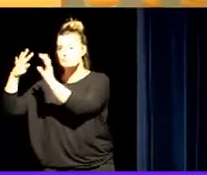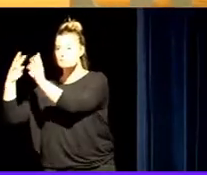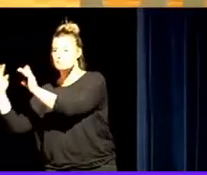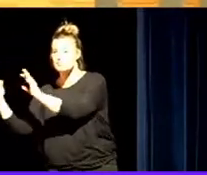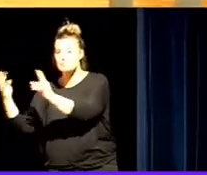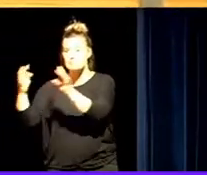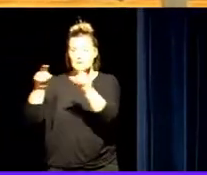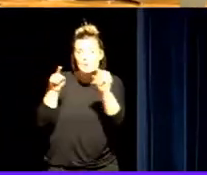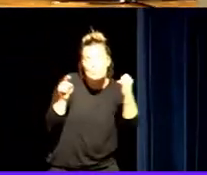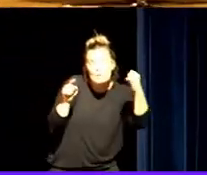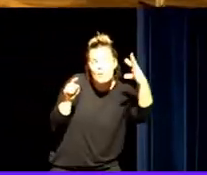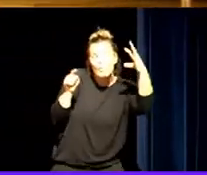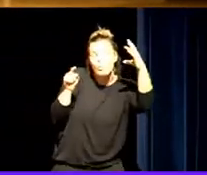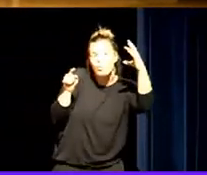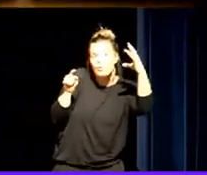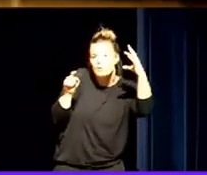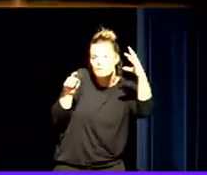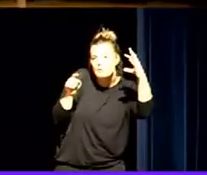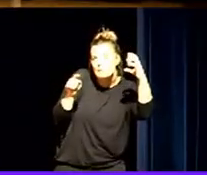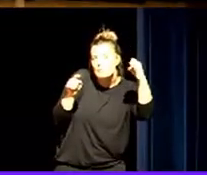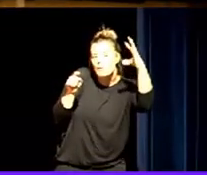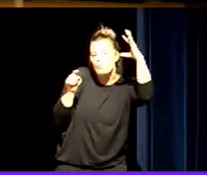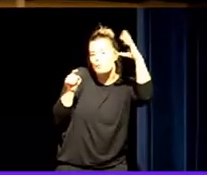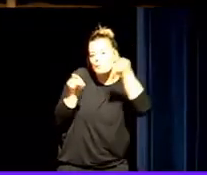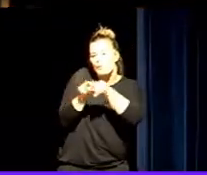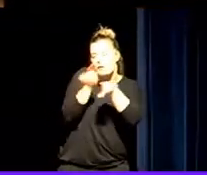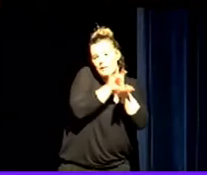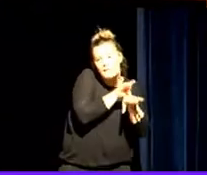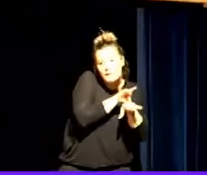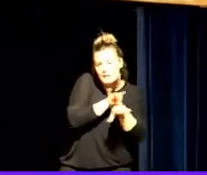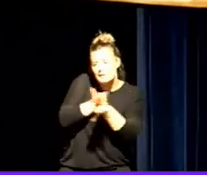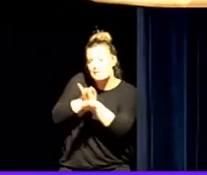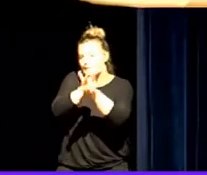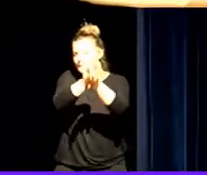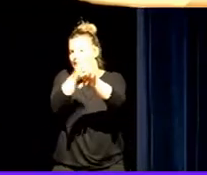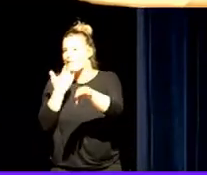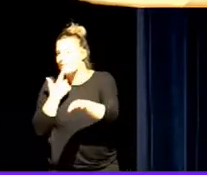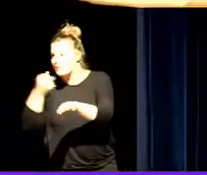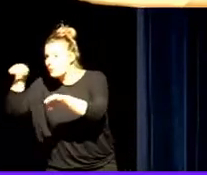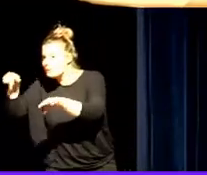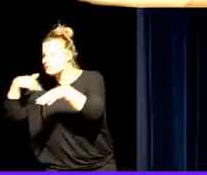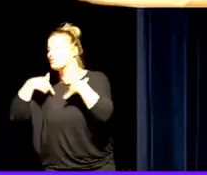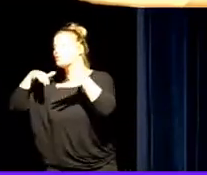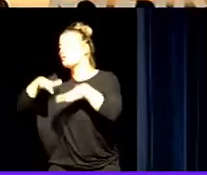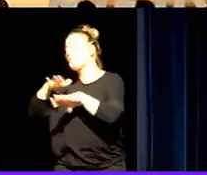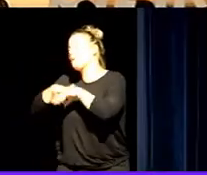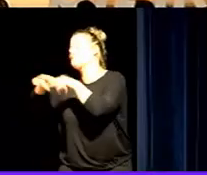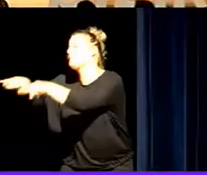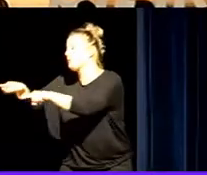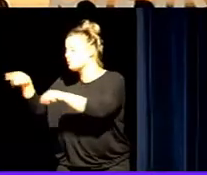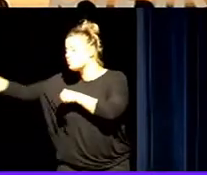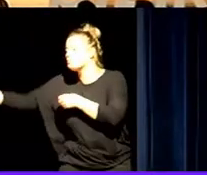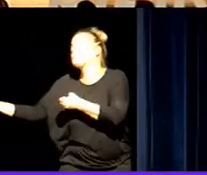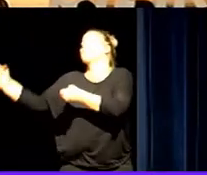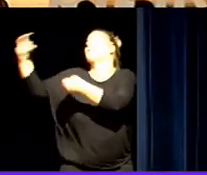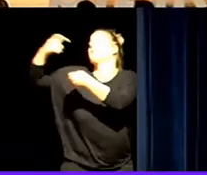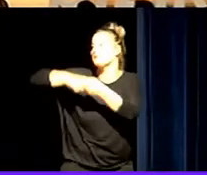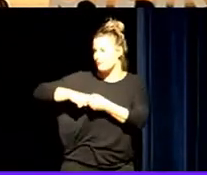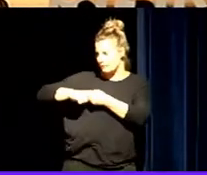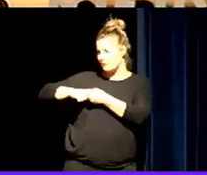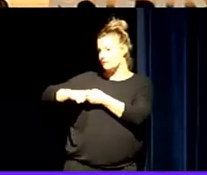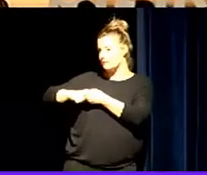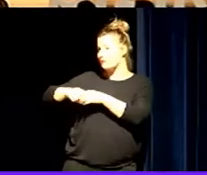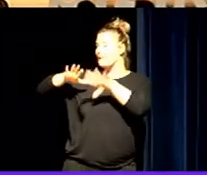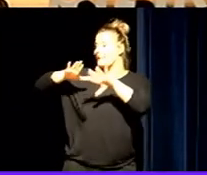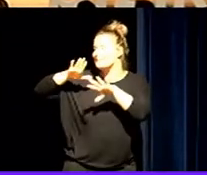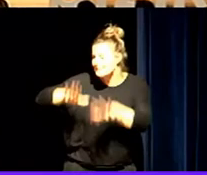Una lucecita, solo alguien que acompaña, que dice por aquí, estoy aquí por ti, tú perteneces.